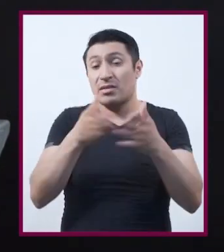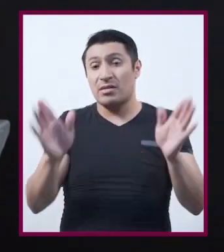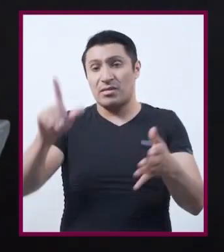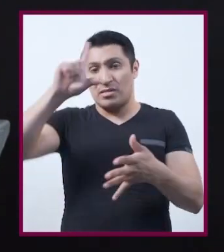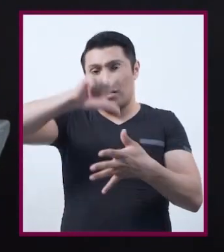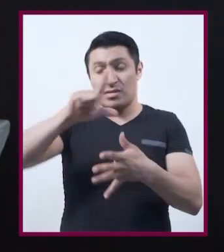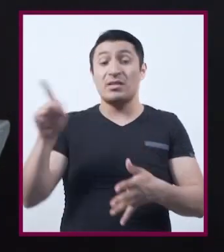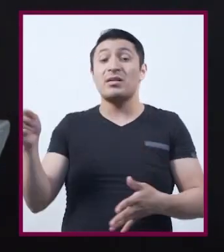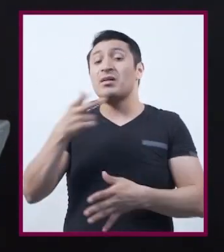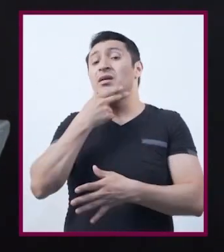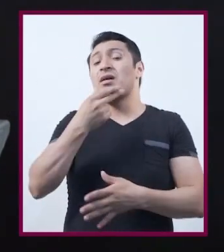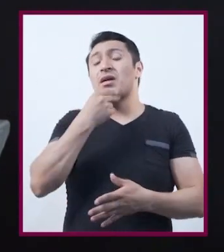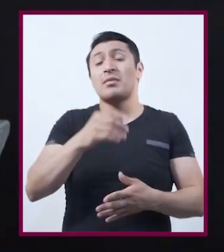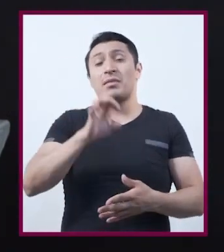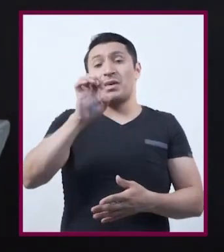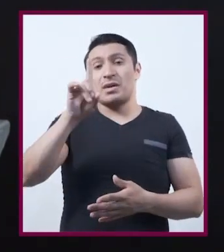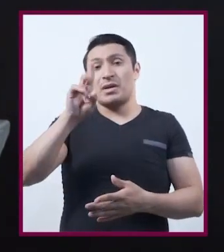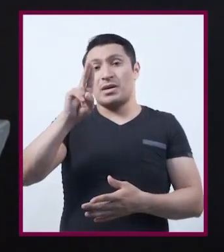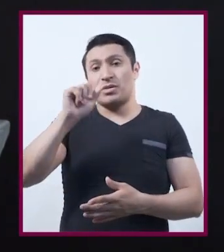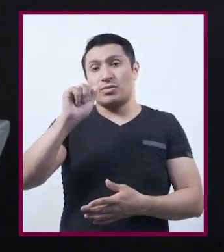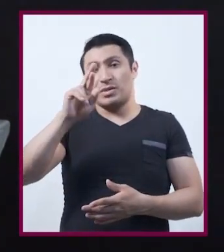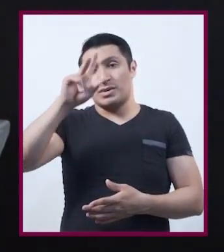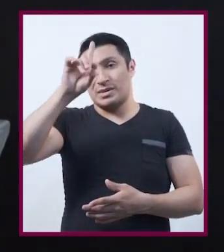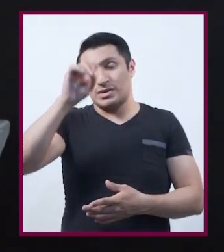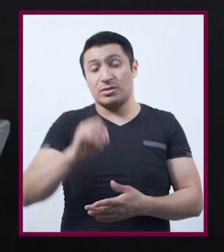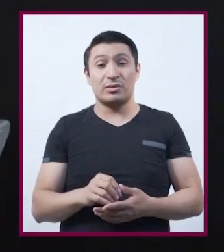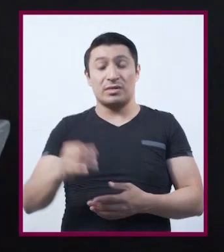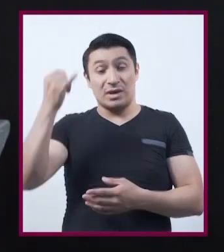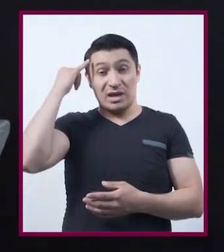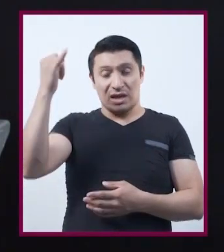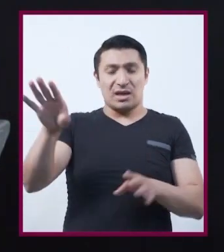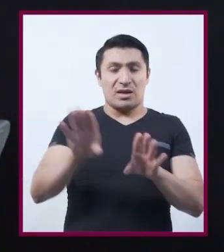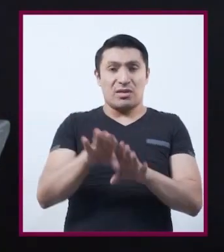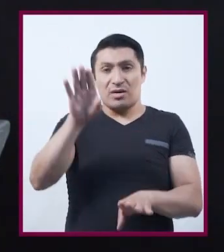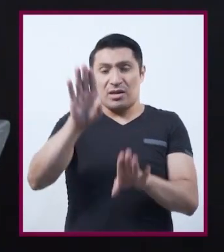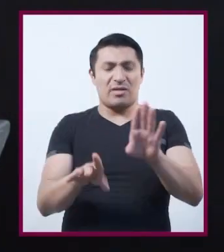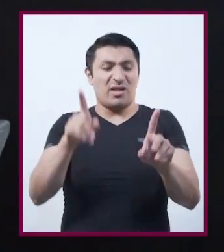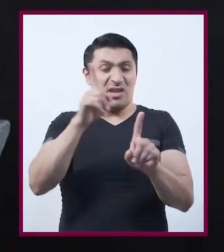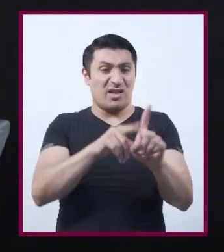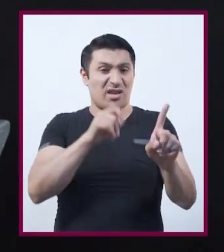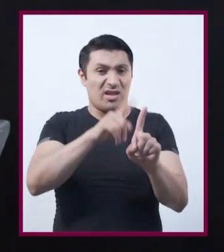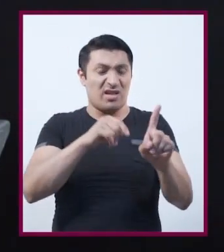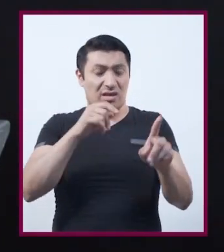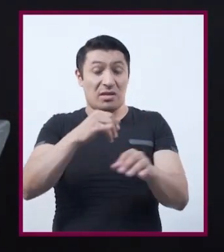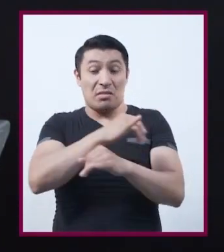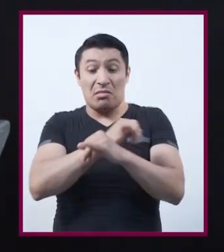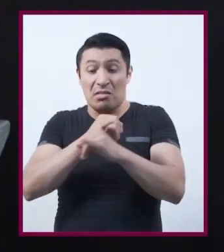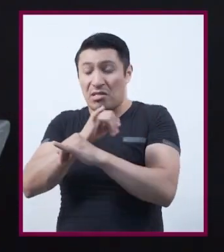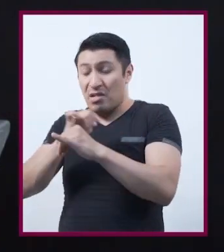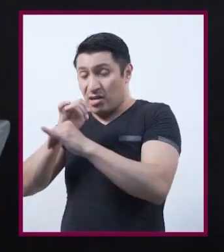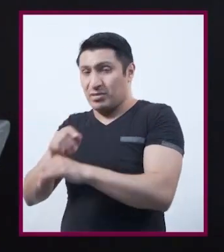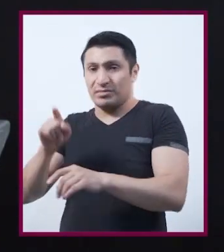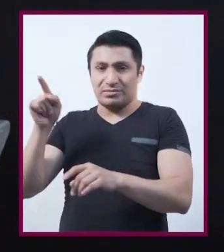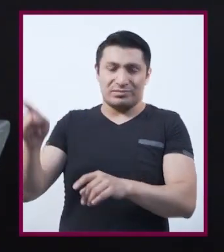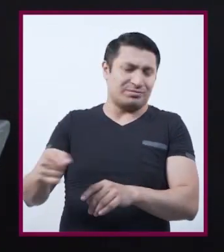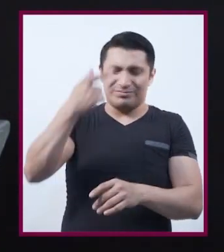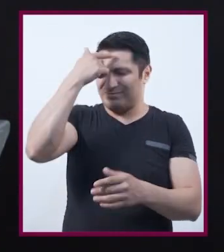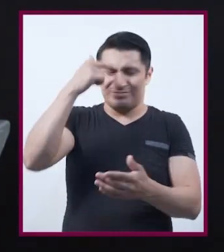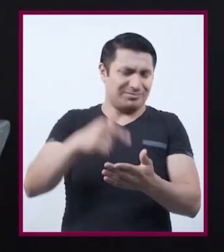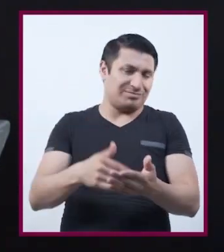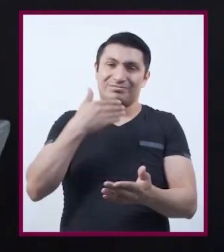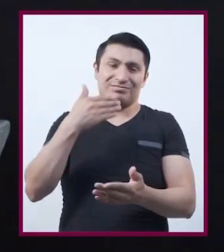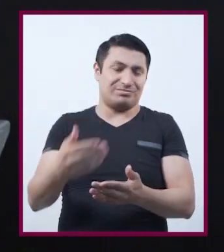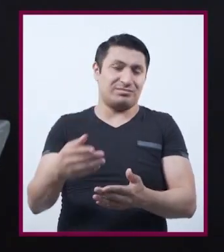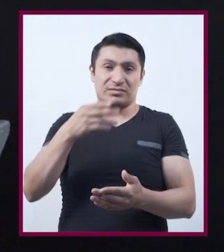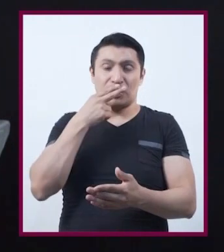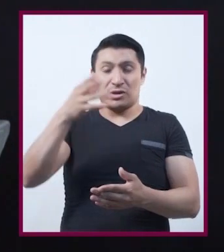XX como etnocidio y capitalismo moderno para explicar procesos del pasado. Además de que su autor no toma